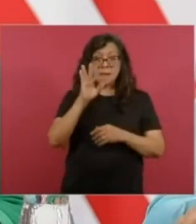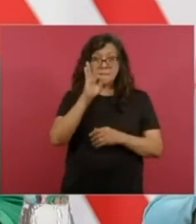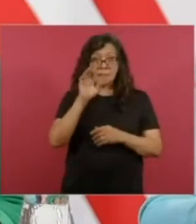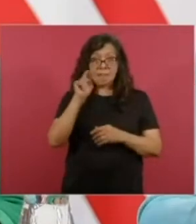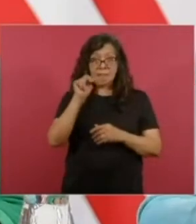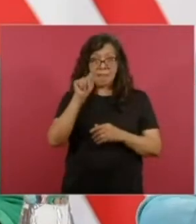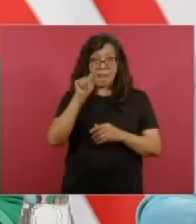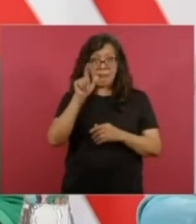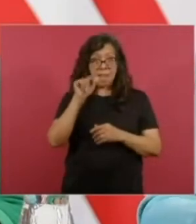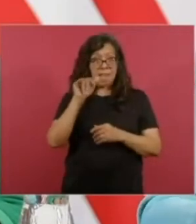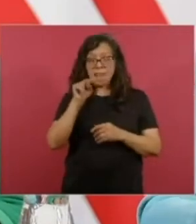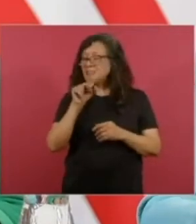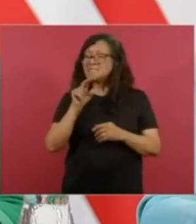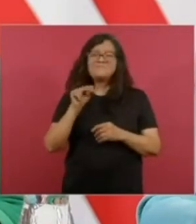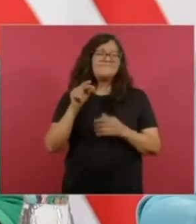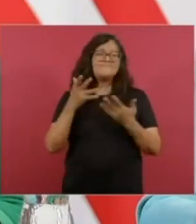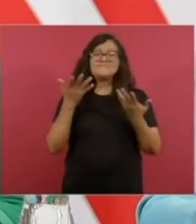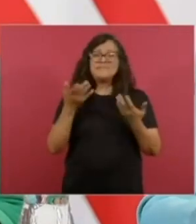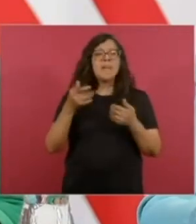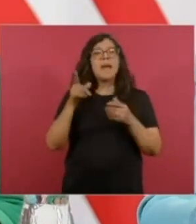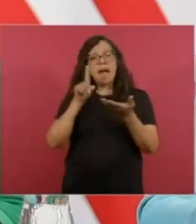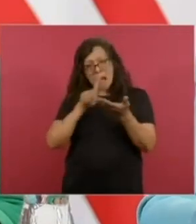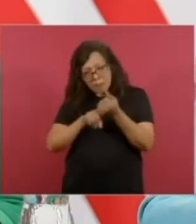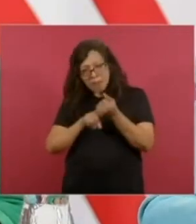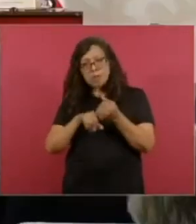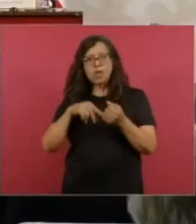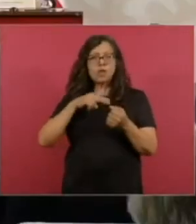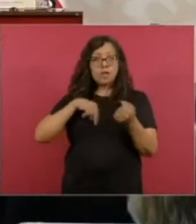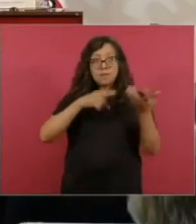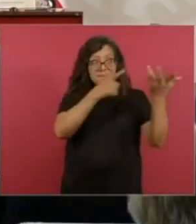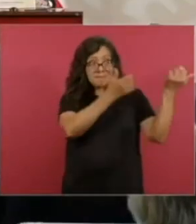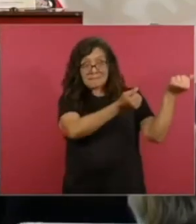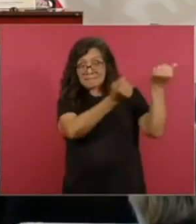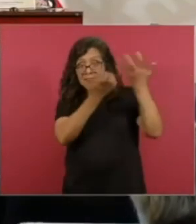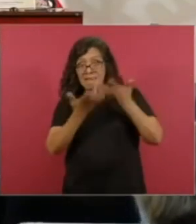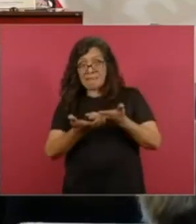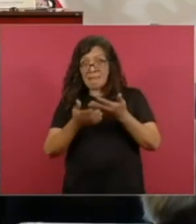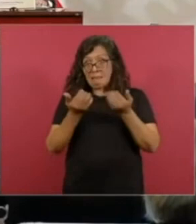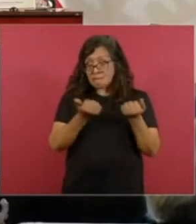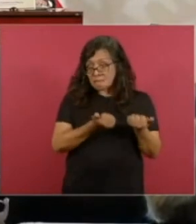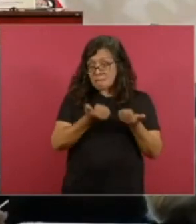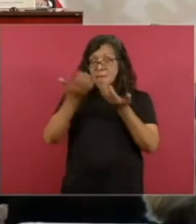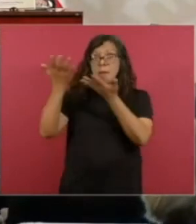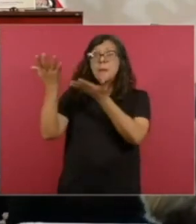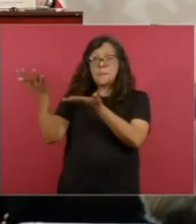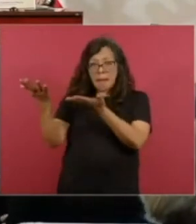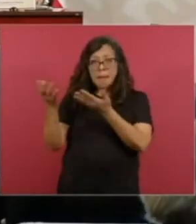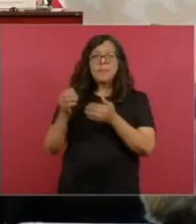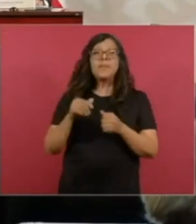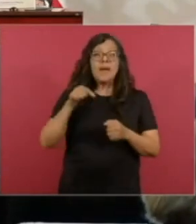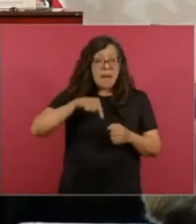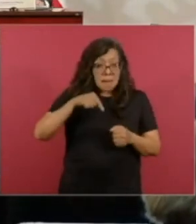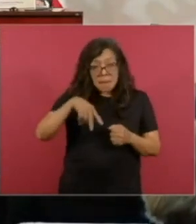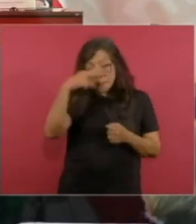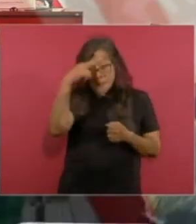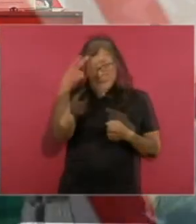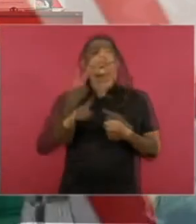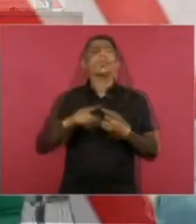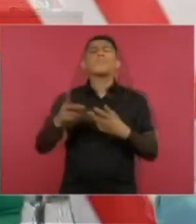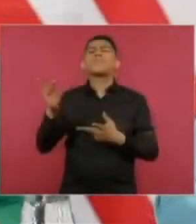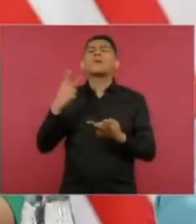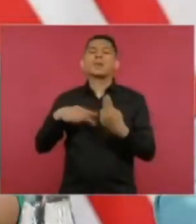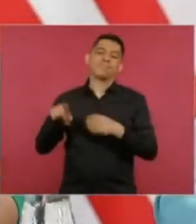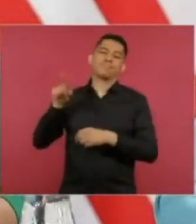un país de tránsito y en el país no se han detectado laboratorios dedicados a